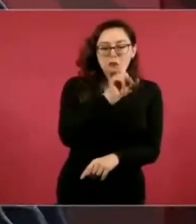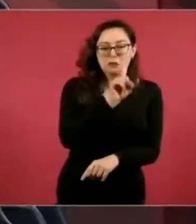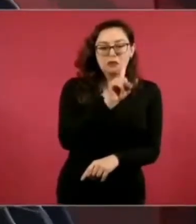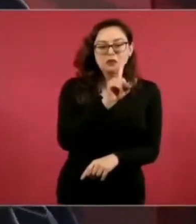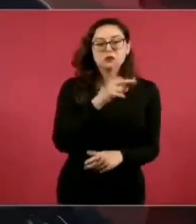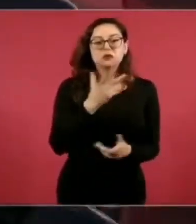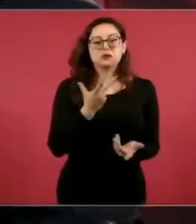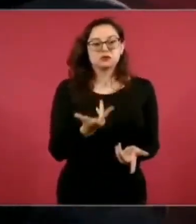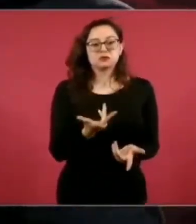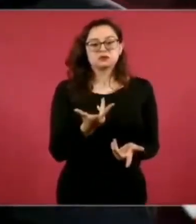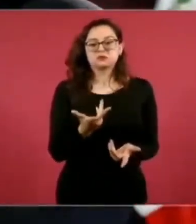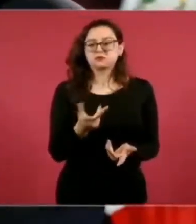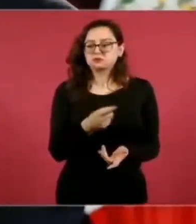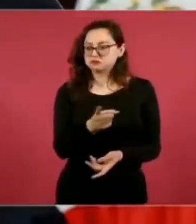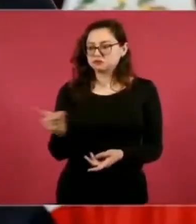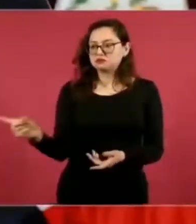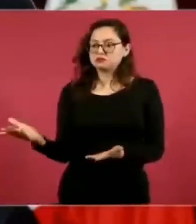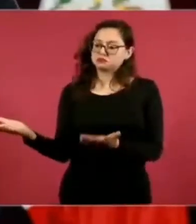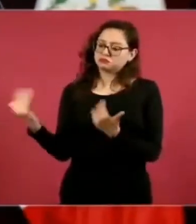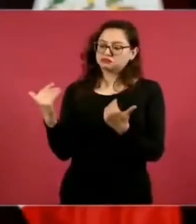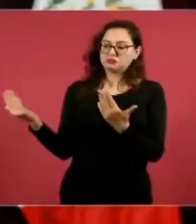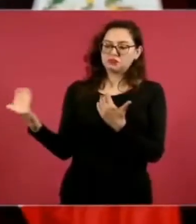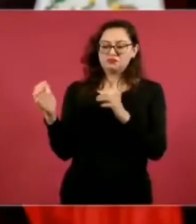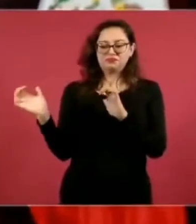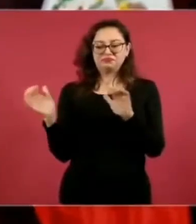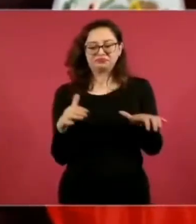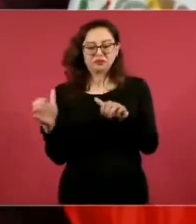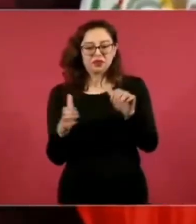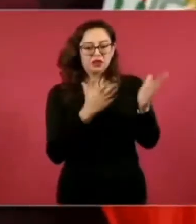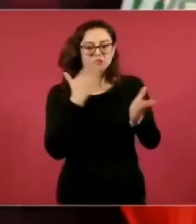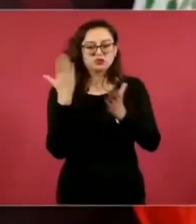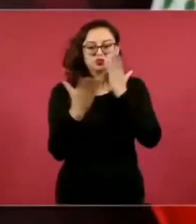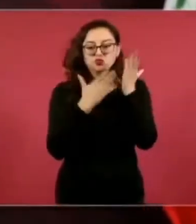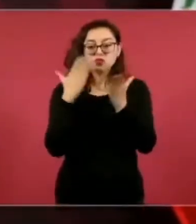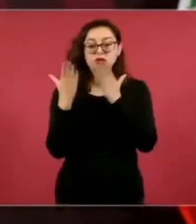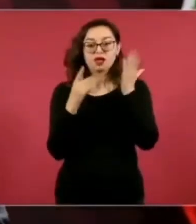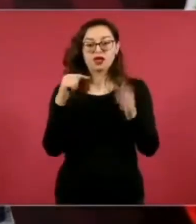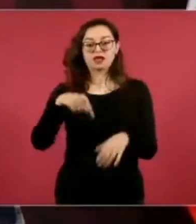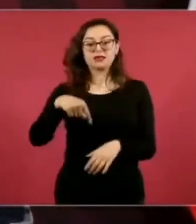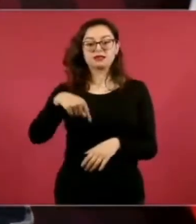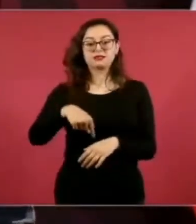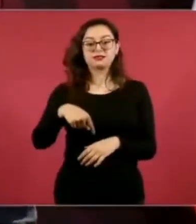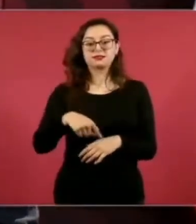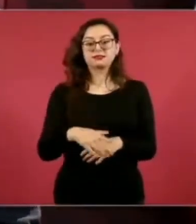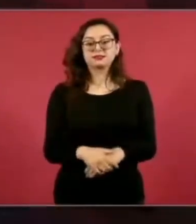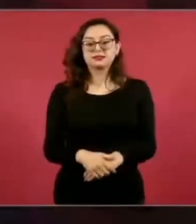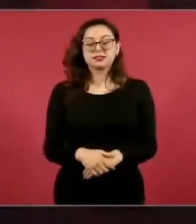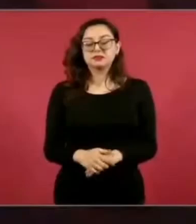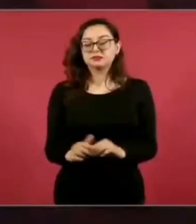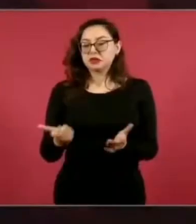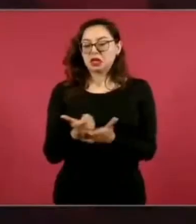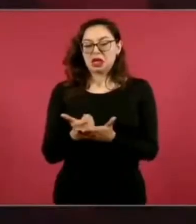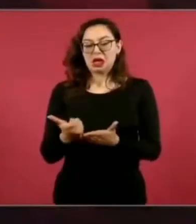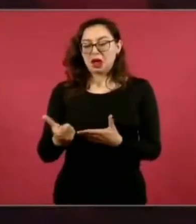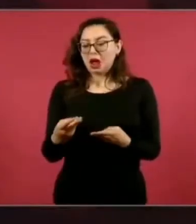que se hiciera eso y que no se iba a gastar ni un centavo, ni se iba a disparar un tiro.